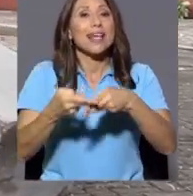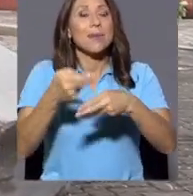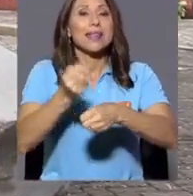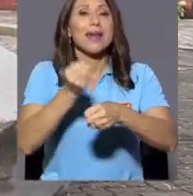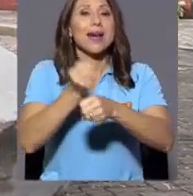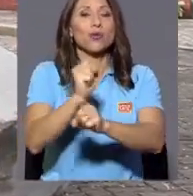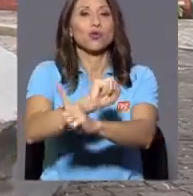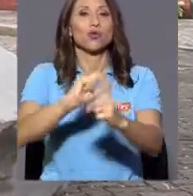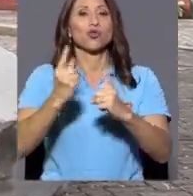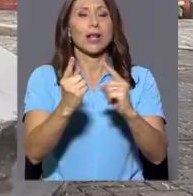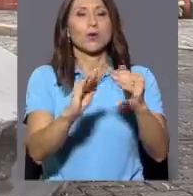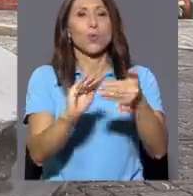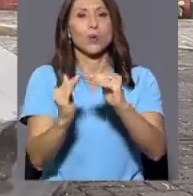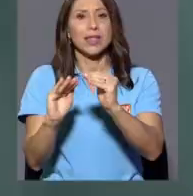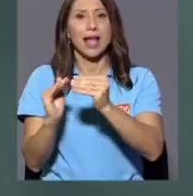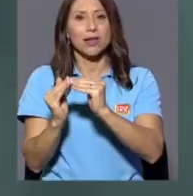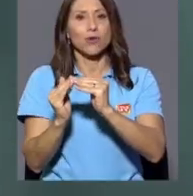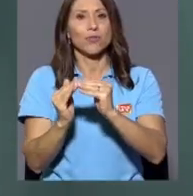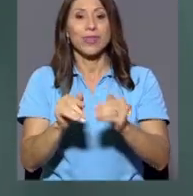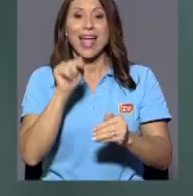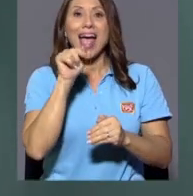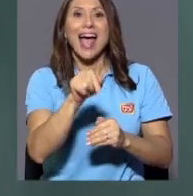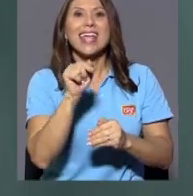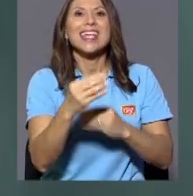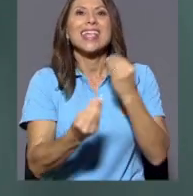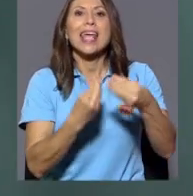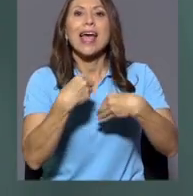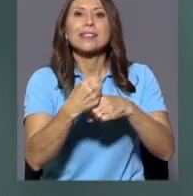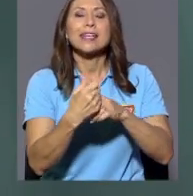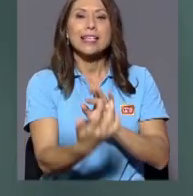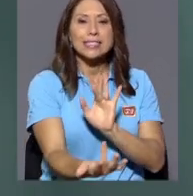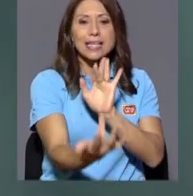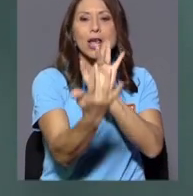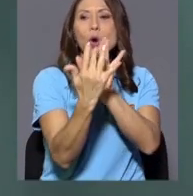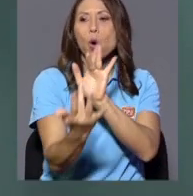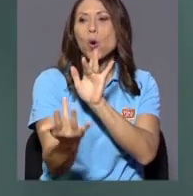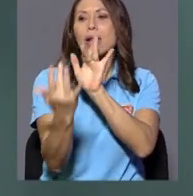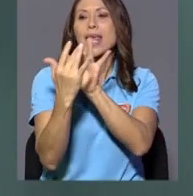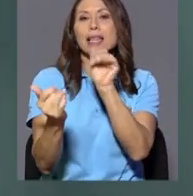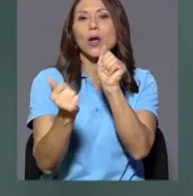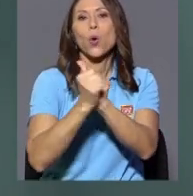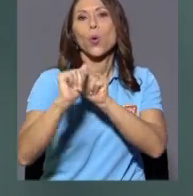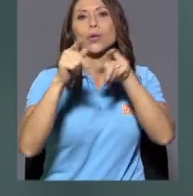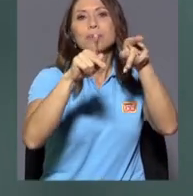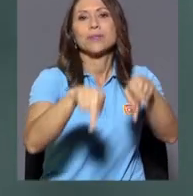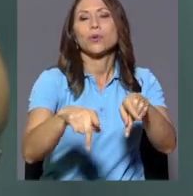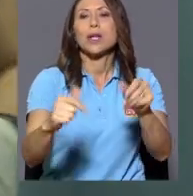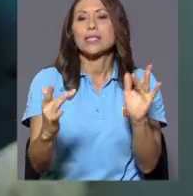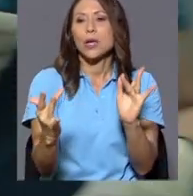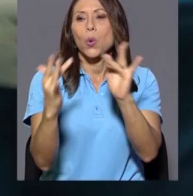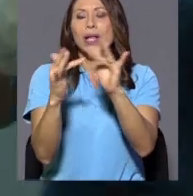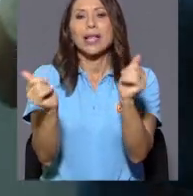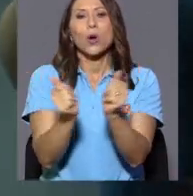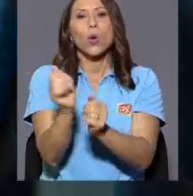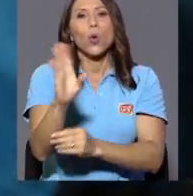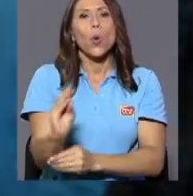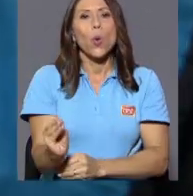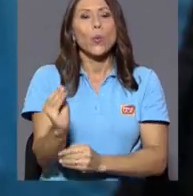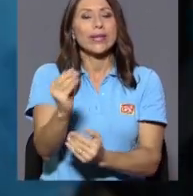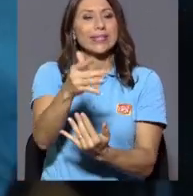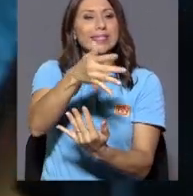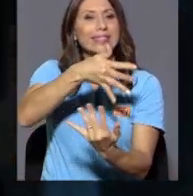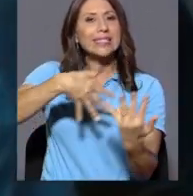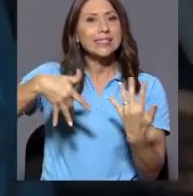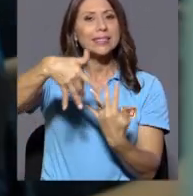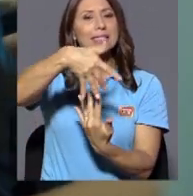que es donde se conectan con el vecino con la vecina con los jóvenes e interactúan